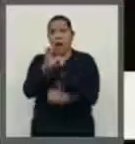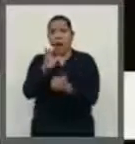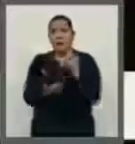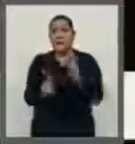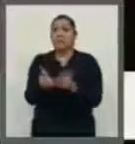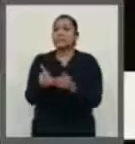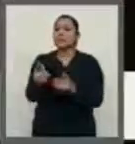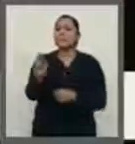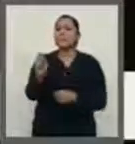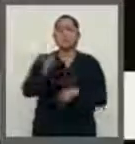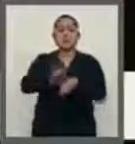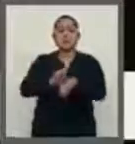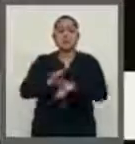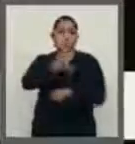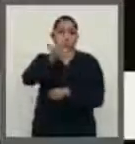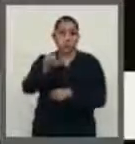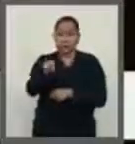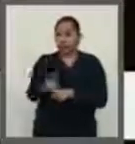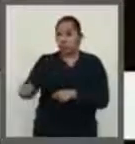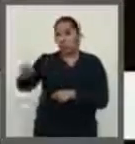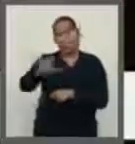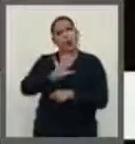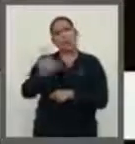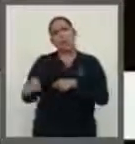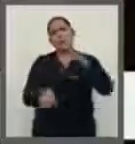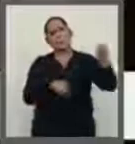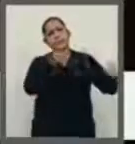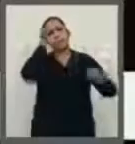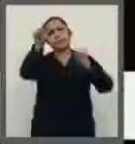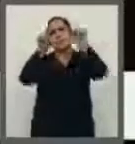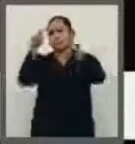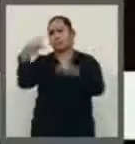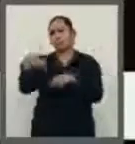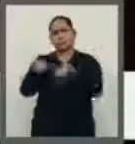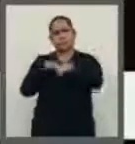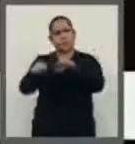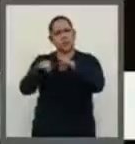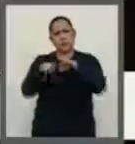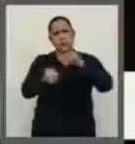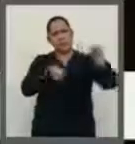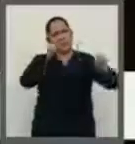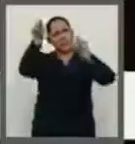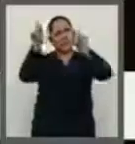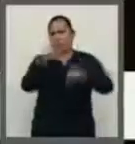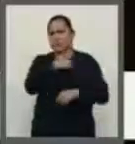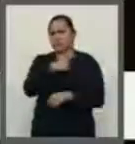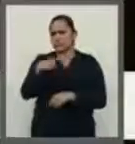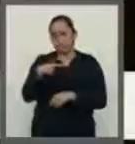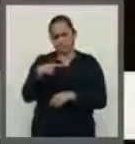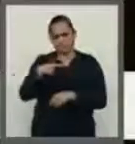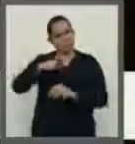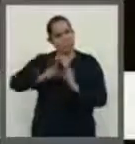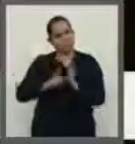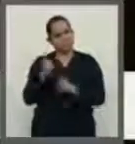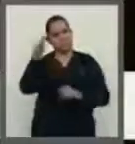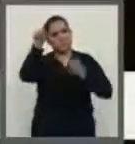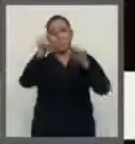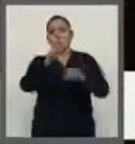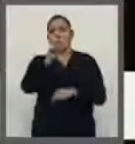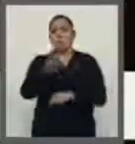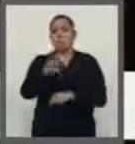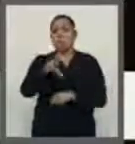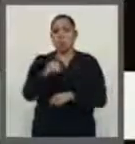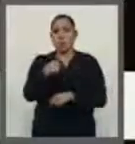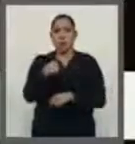quien regresa a su distrito a hacer las actividades ordinarias. Se acaba el fuero político y en agosto se termina